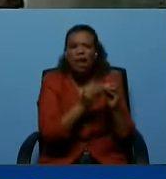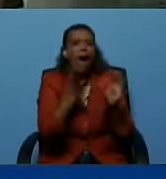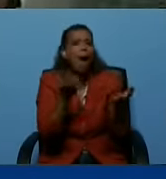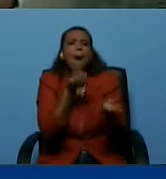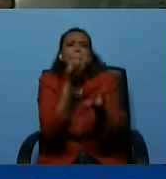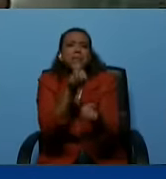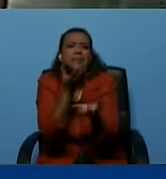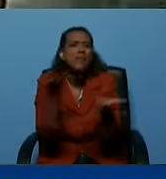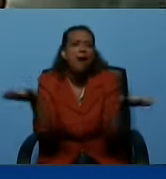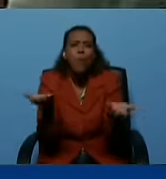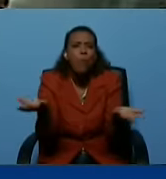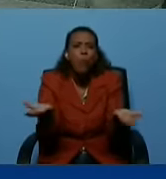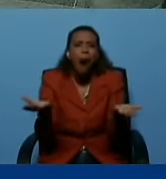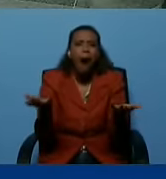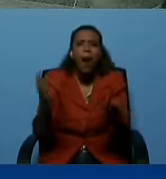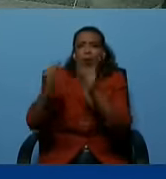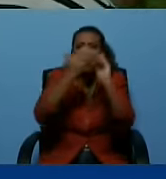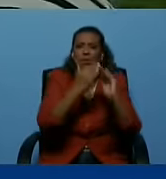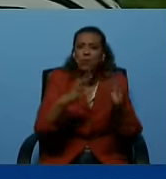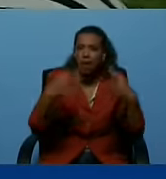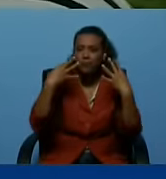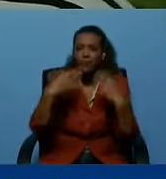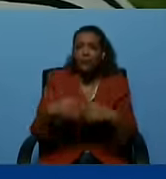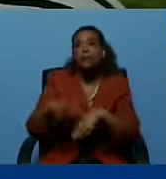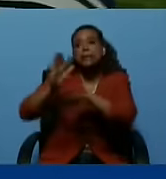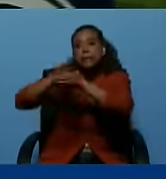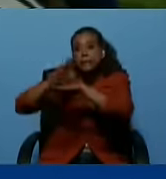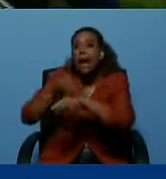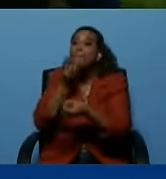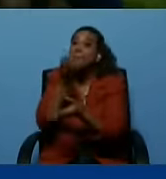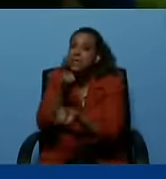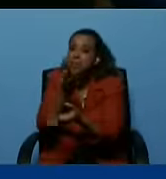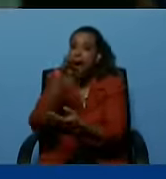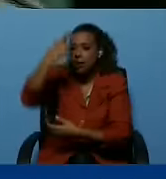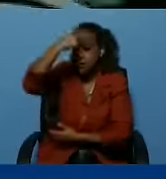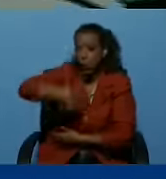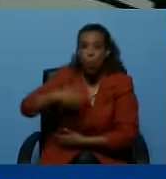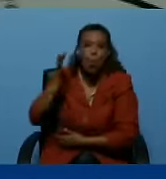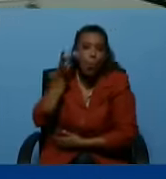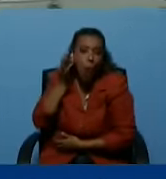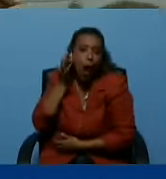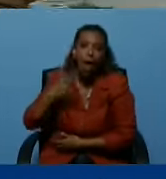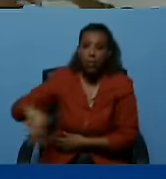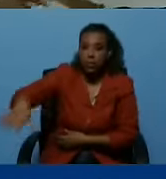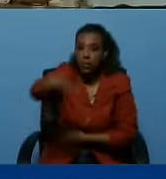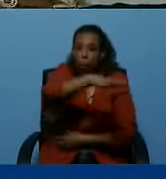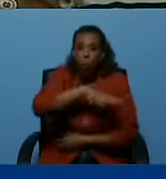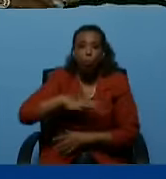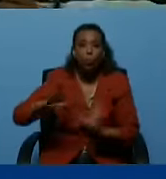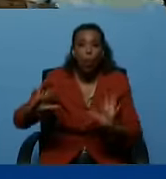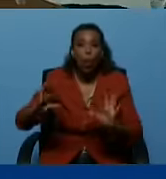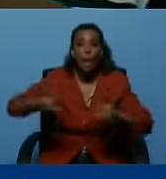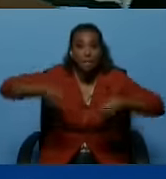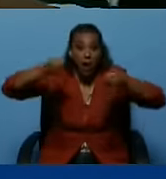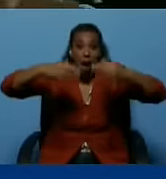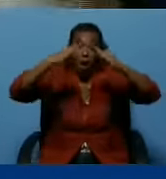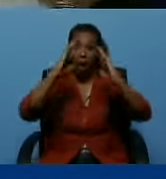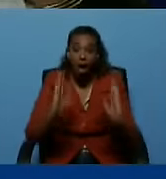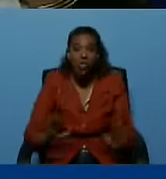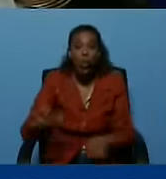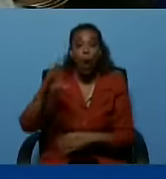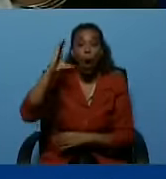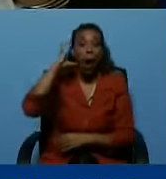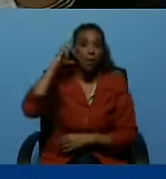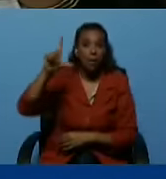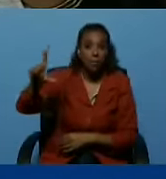mensaje le puedes dar a nuestra comunidad? Bueno, yo el mensaje que yo tengo y le digo a todo el mundo que nuestro mercado, para